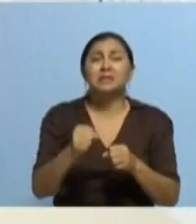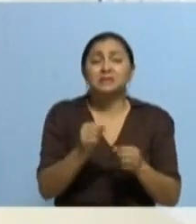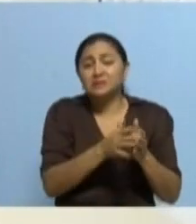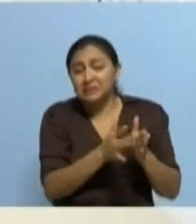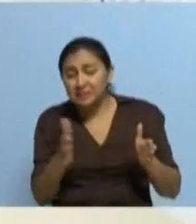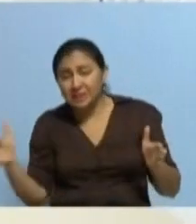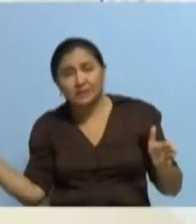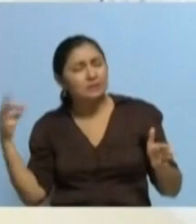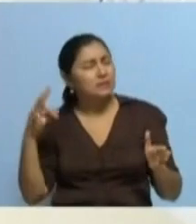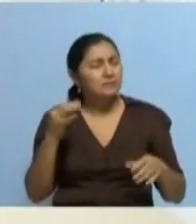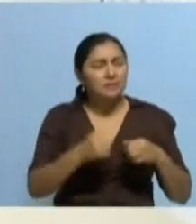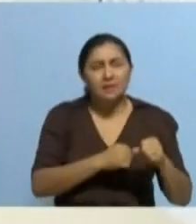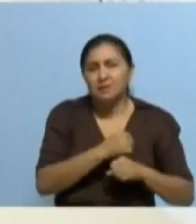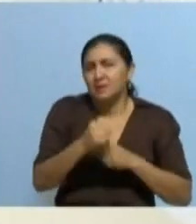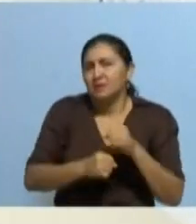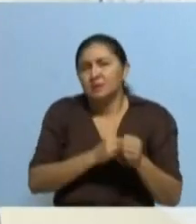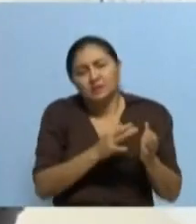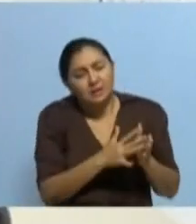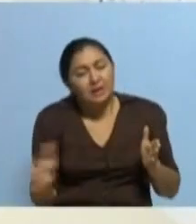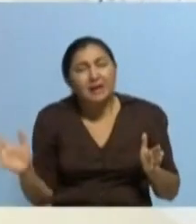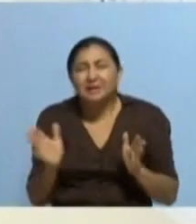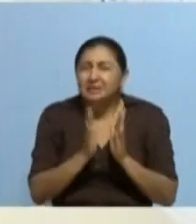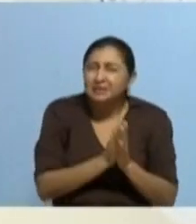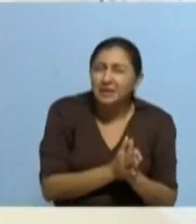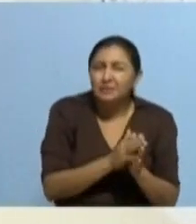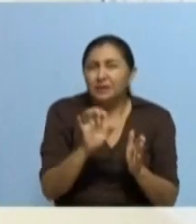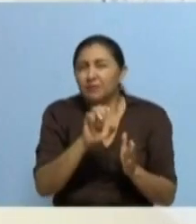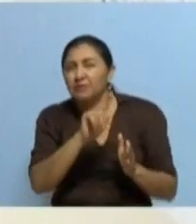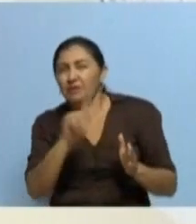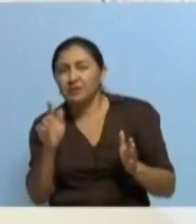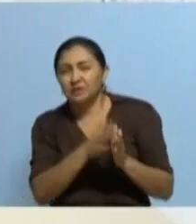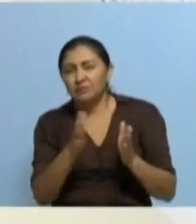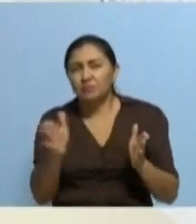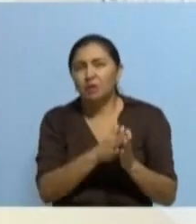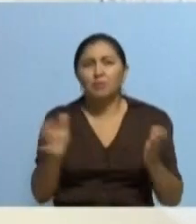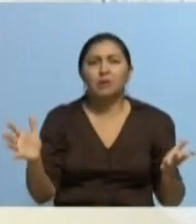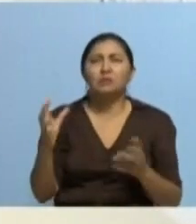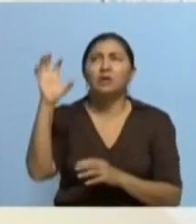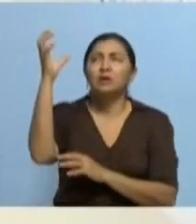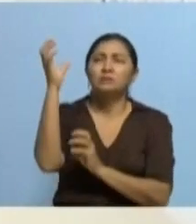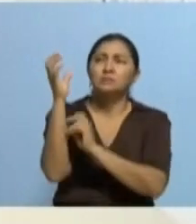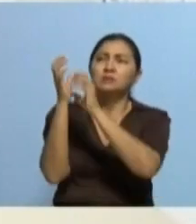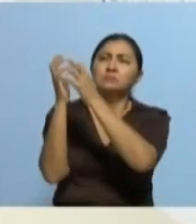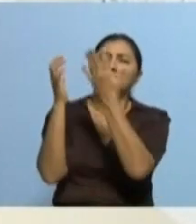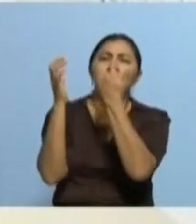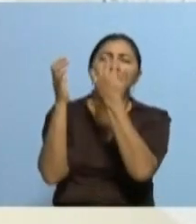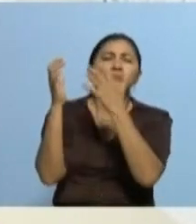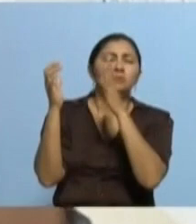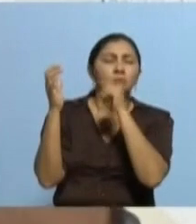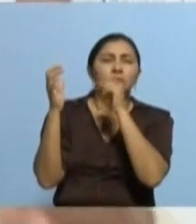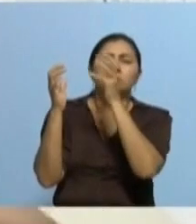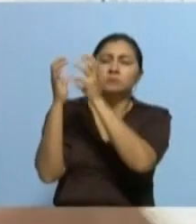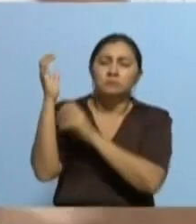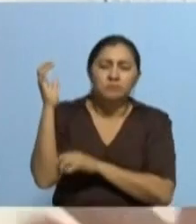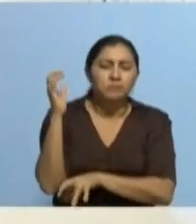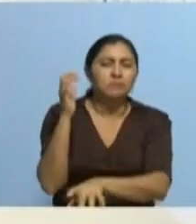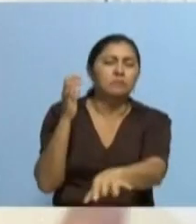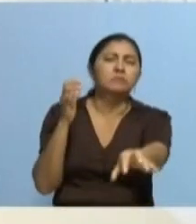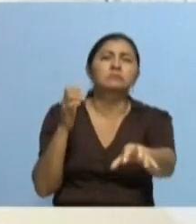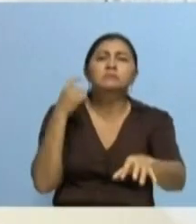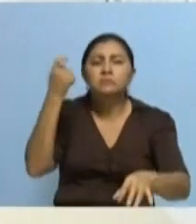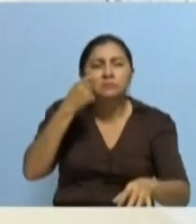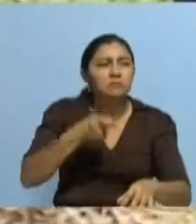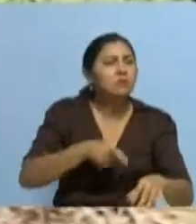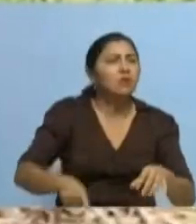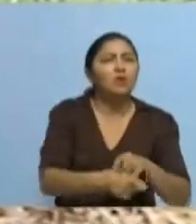este año, siempre suele suceder que para esta época, que baje la cantidad de alimentos, ellos se van a ver en la necesidad de recurrir y buscar